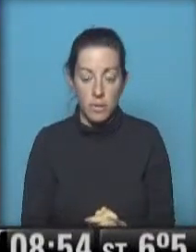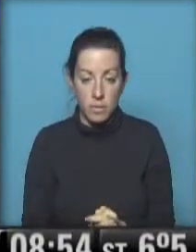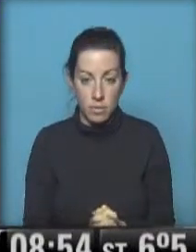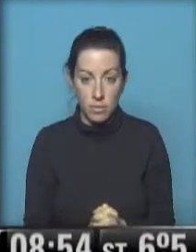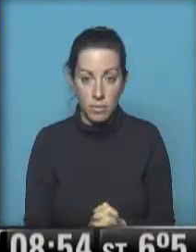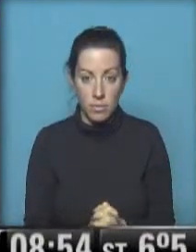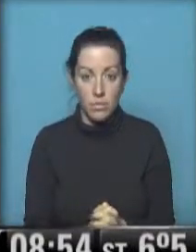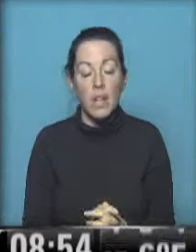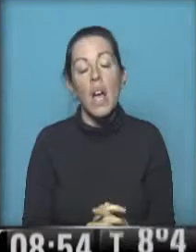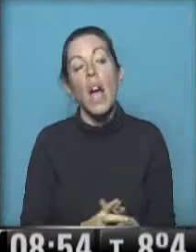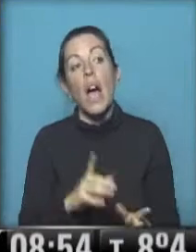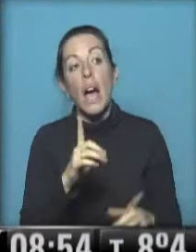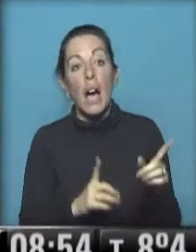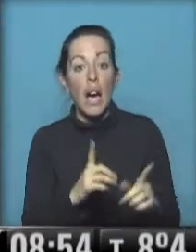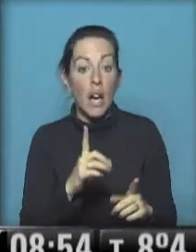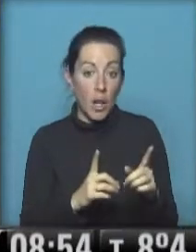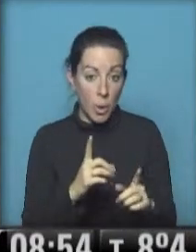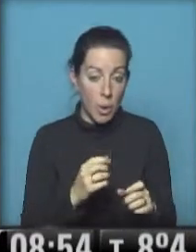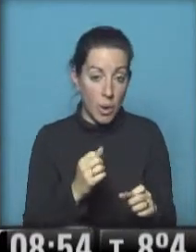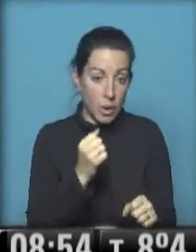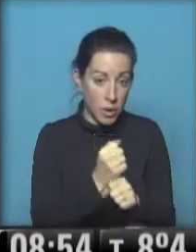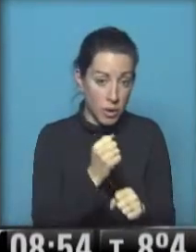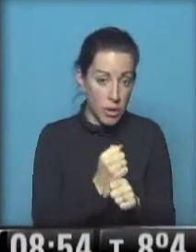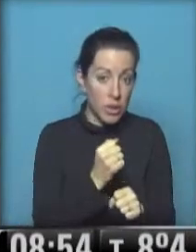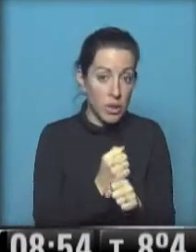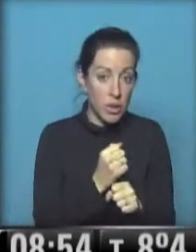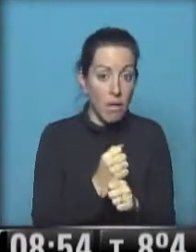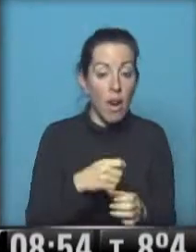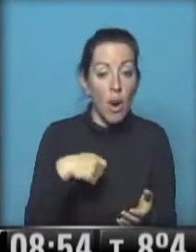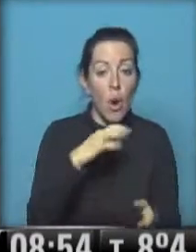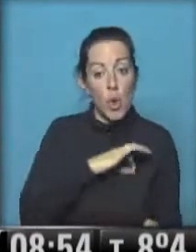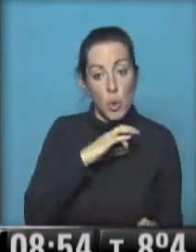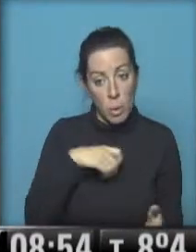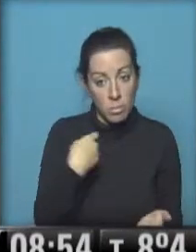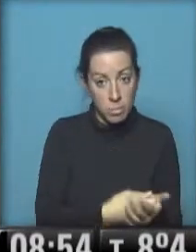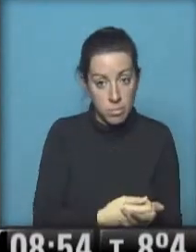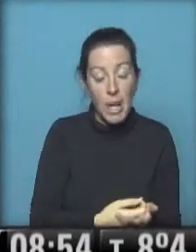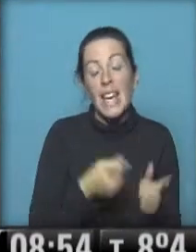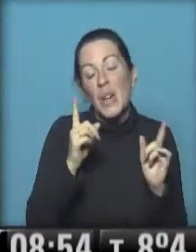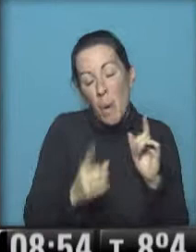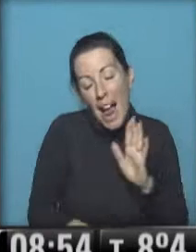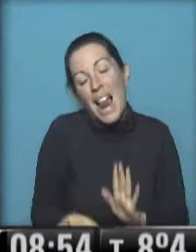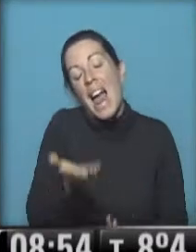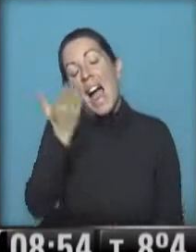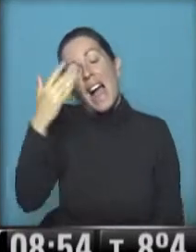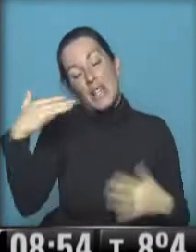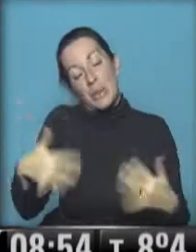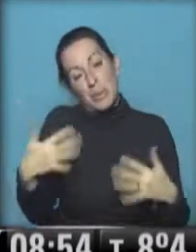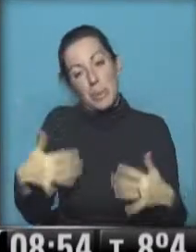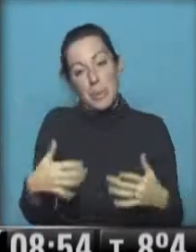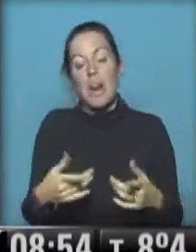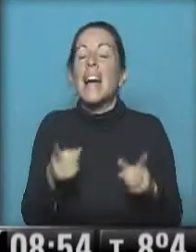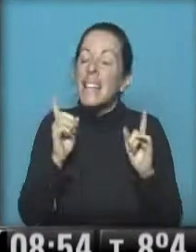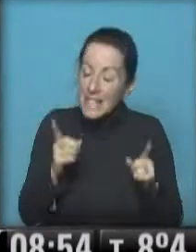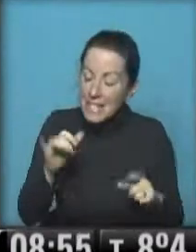reciben algún salario como como retribución de su trabajo sigue siendo alto sigue siendo alto pero vos es que es